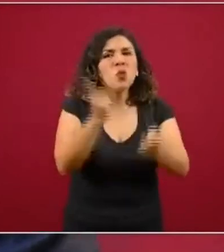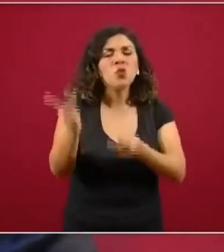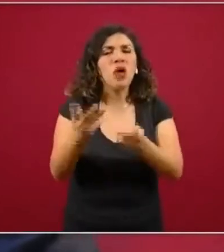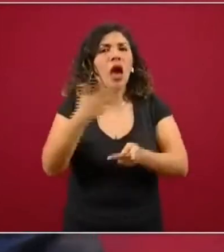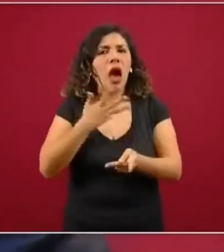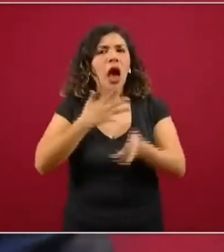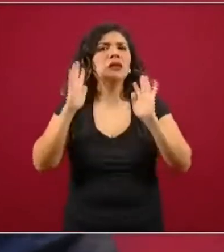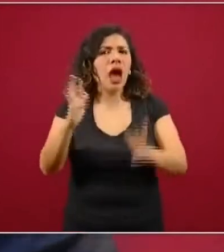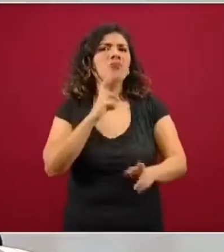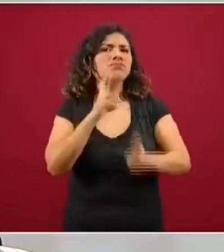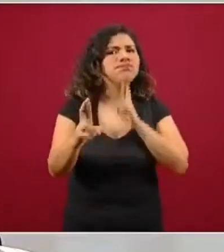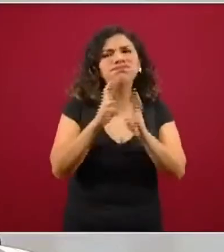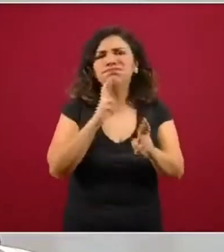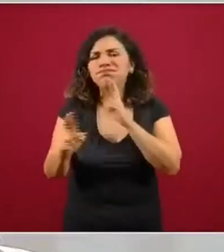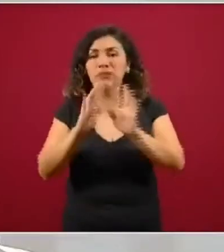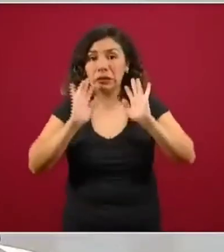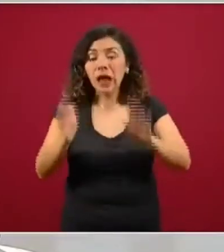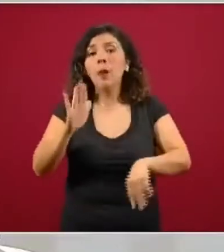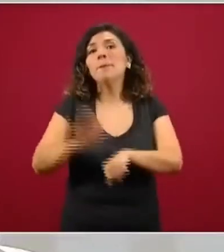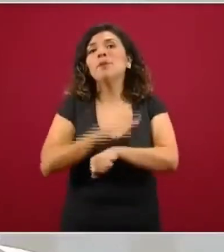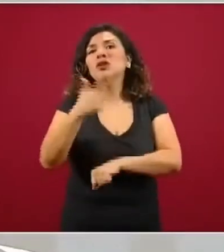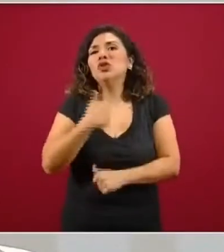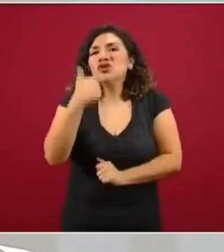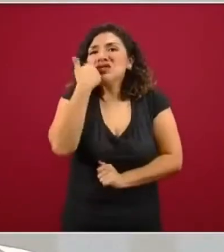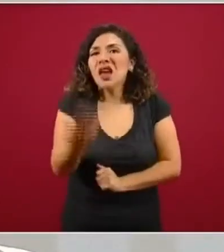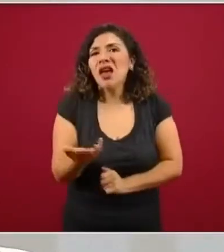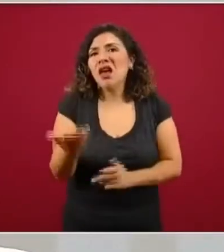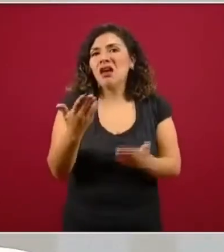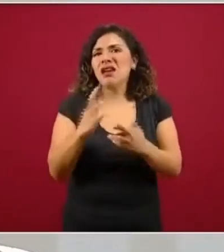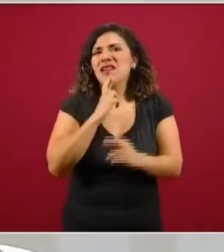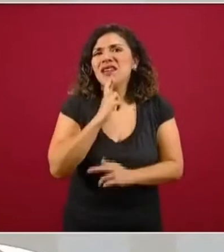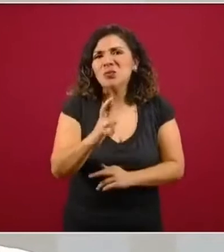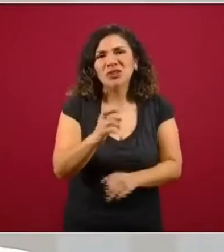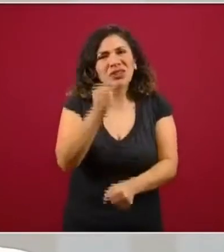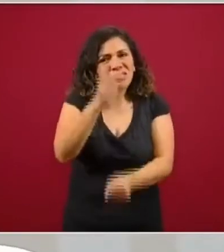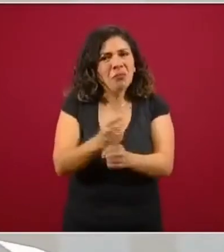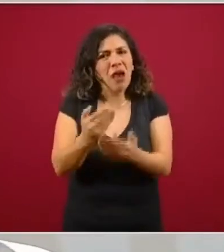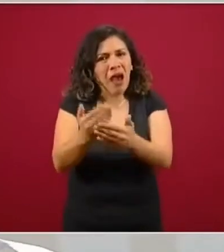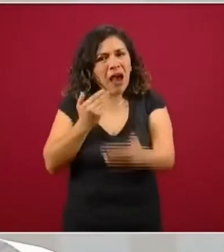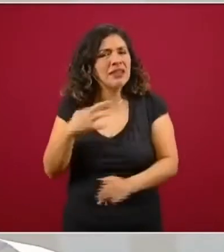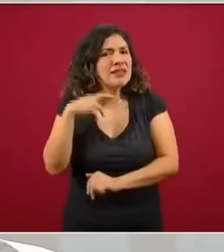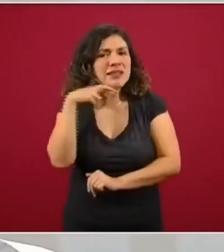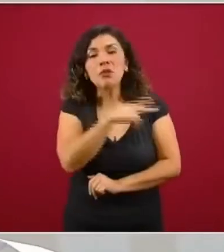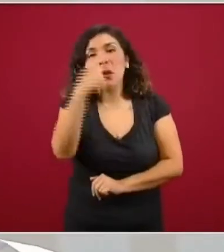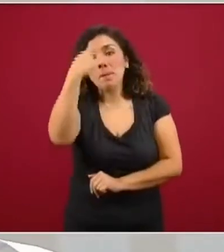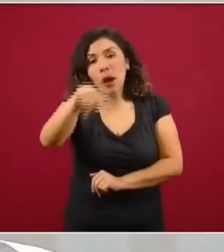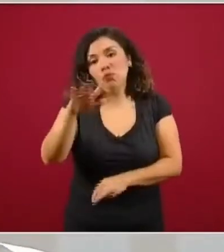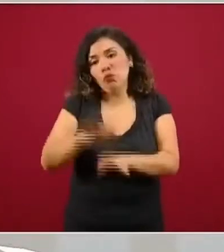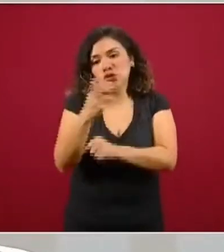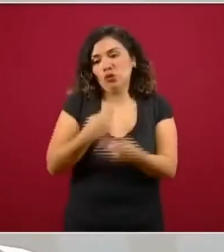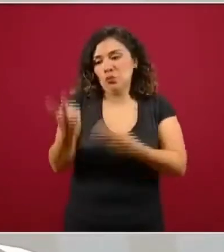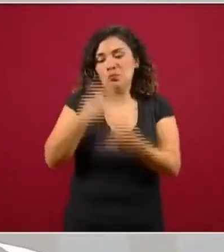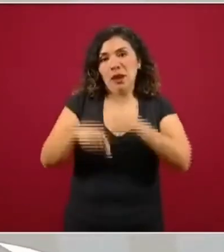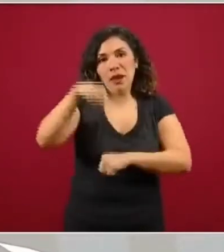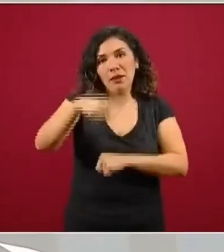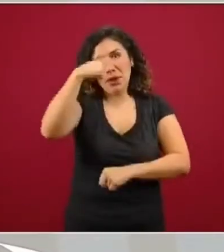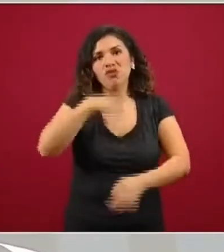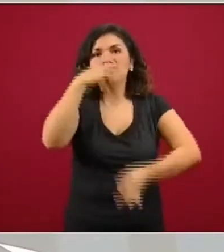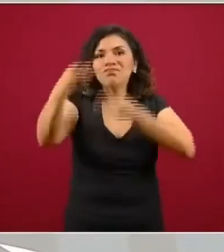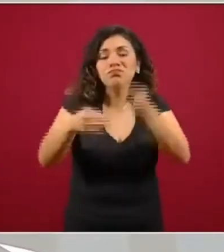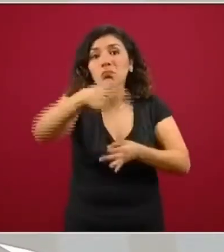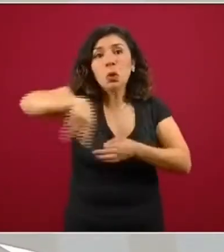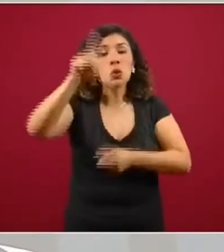ya están contestadas, porque buscamos dar una respuesta inmediata. Para eso estamos aquí, para informar, para